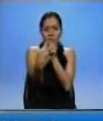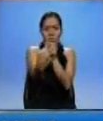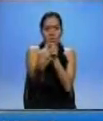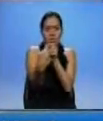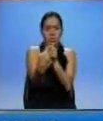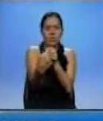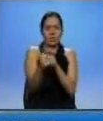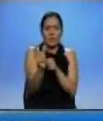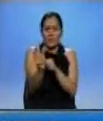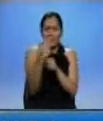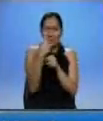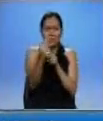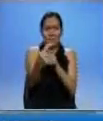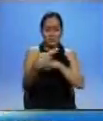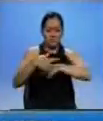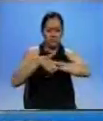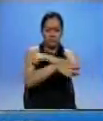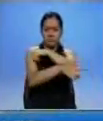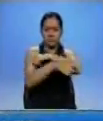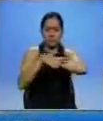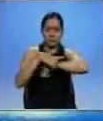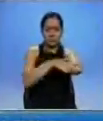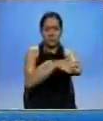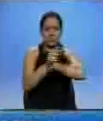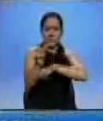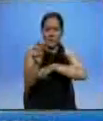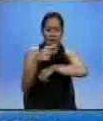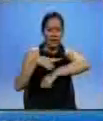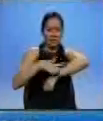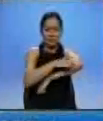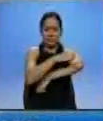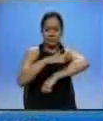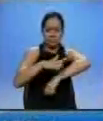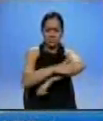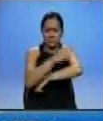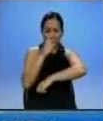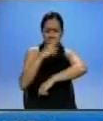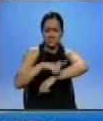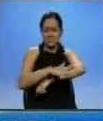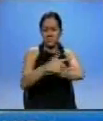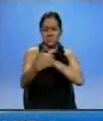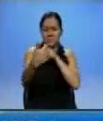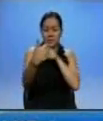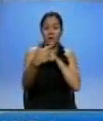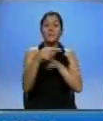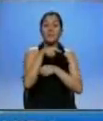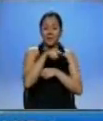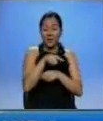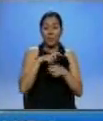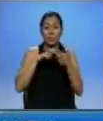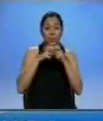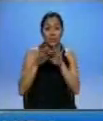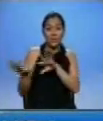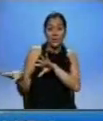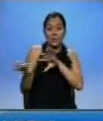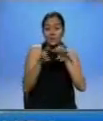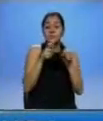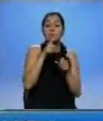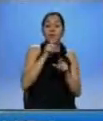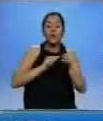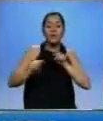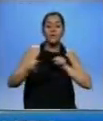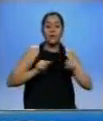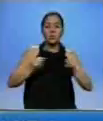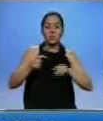¡Balas! ¿Dónde están? Déjeme ver. ¡Ahí están las balas que nos están echando! Para el rescate, coordinado con la jefatura del